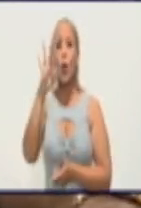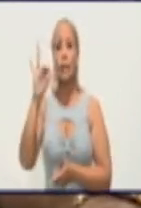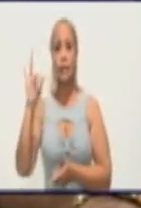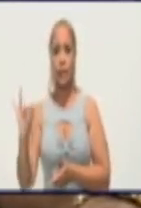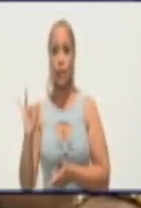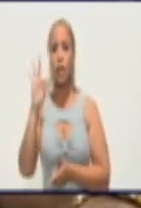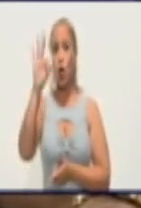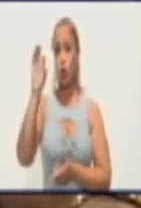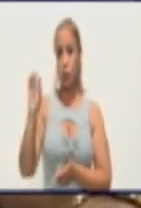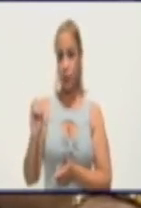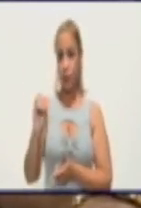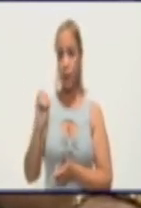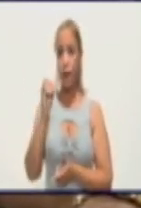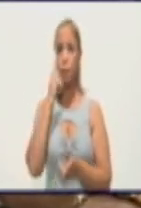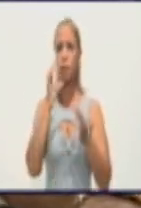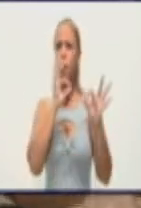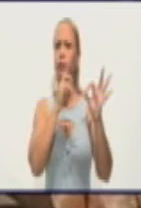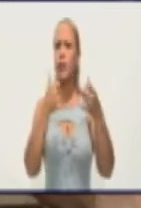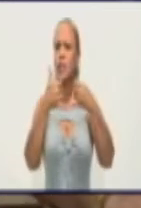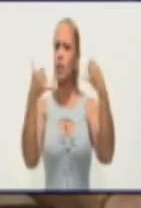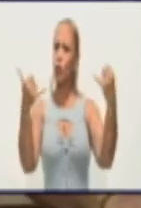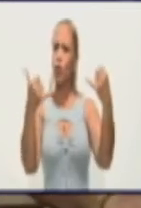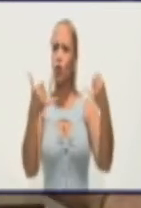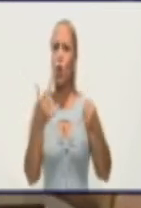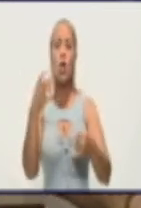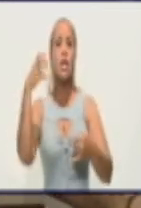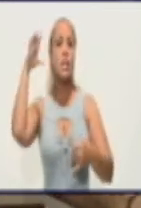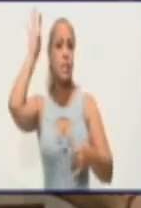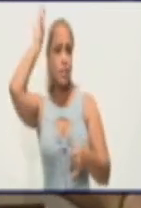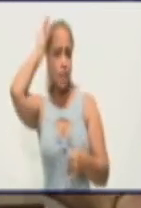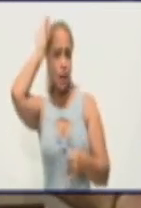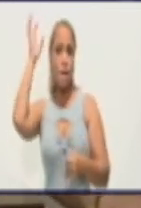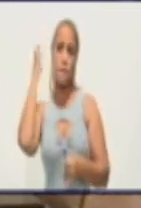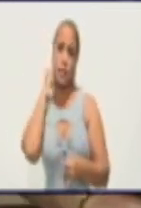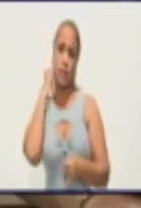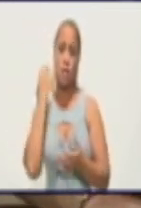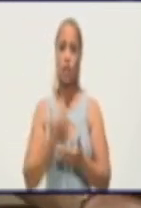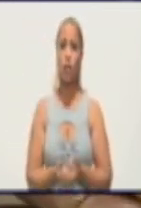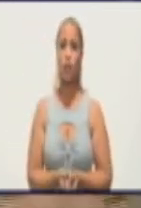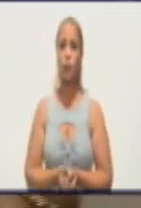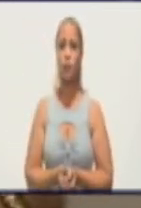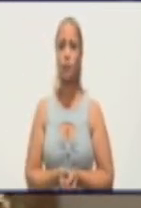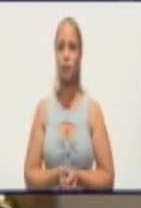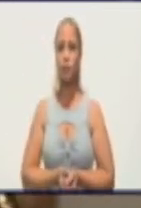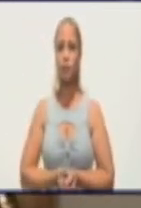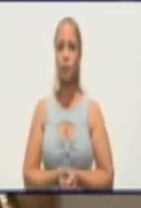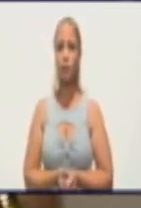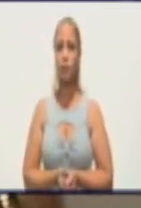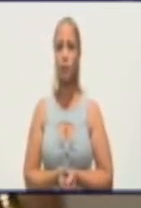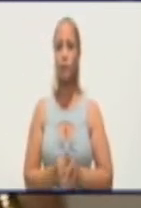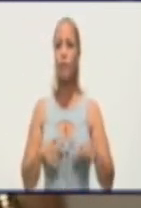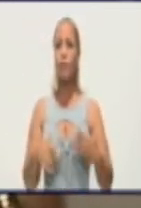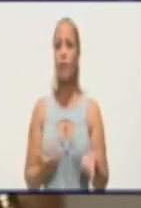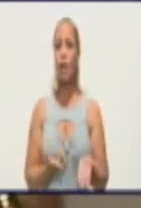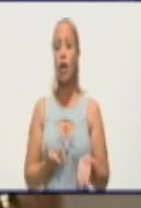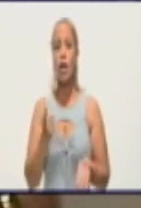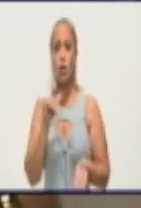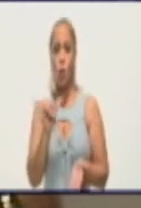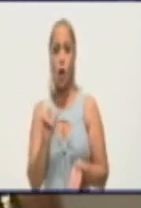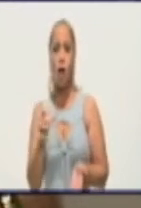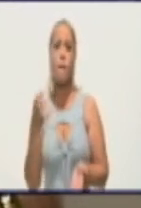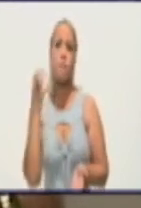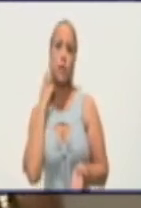protege al hospital celia manzanillo y en su lugar se abren las subestaciones kaymar especial y santa isabel horacio rodríguez más anillo que